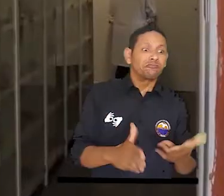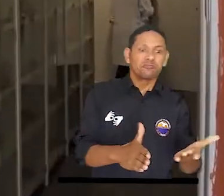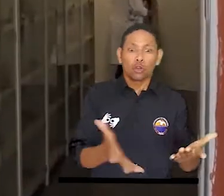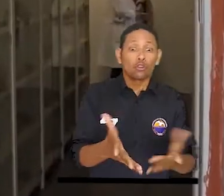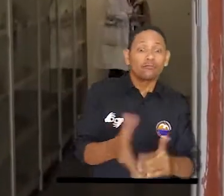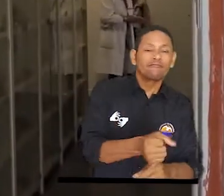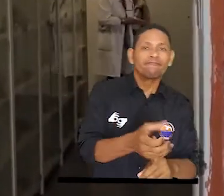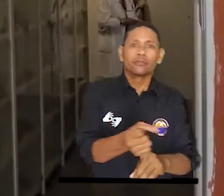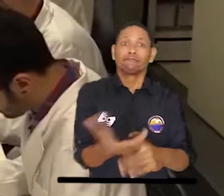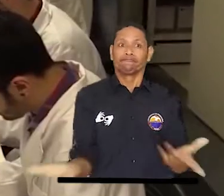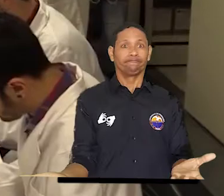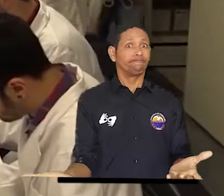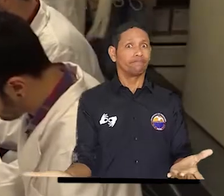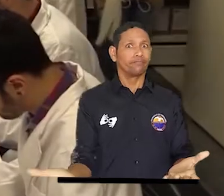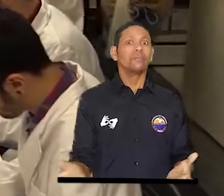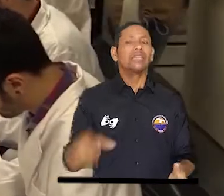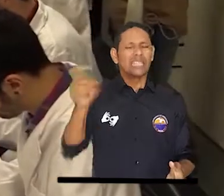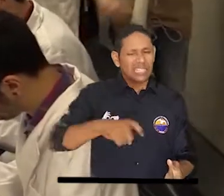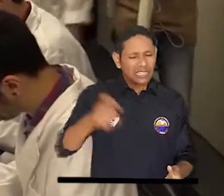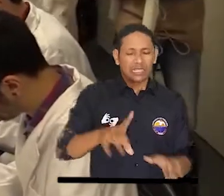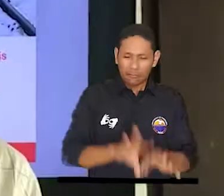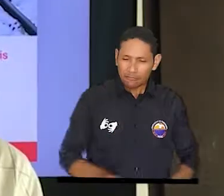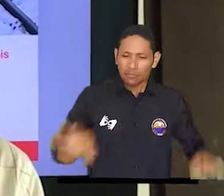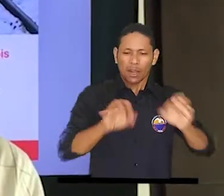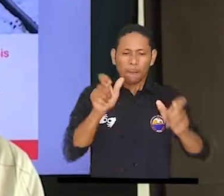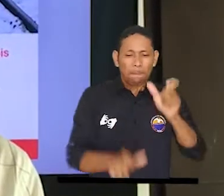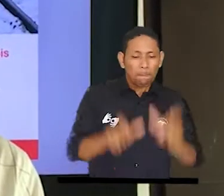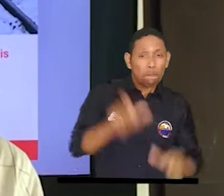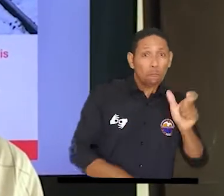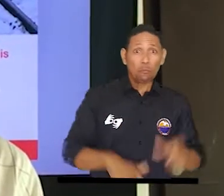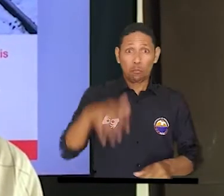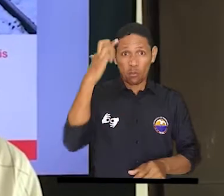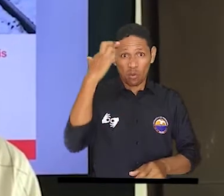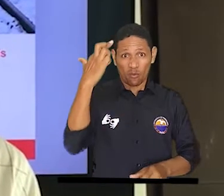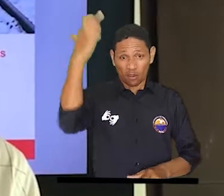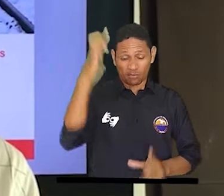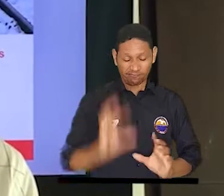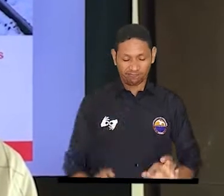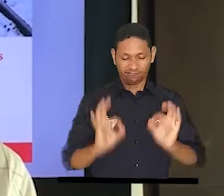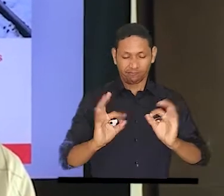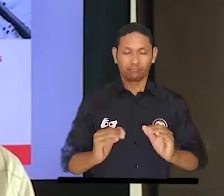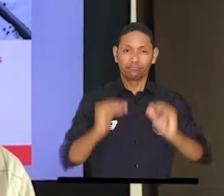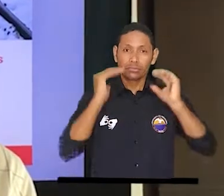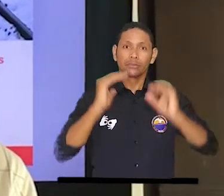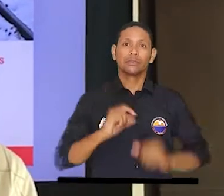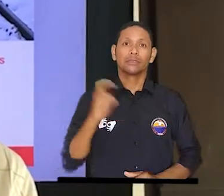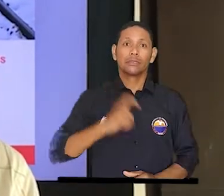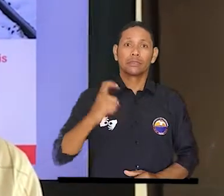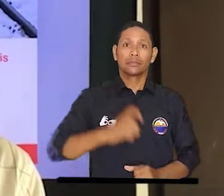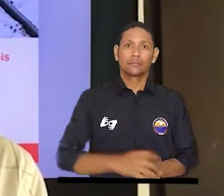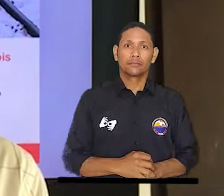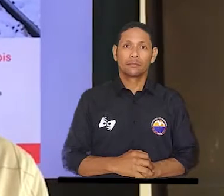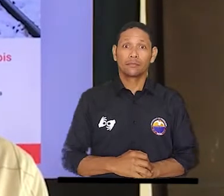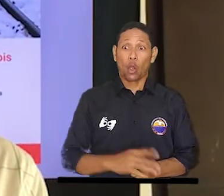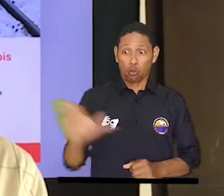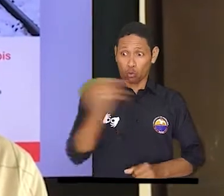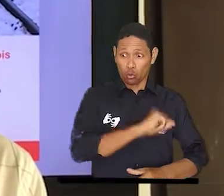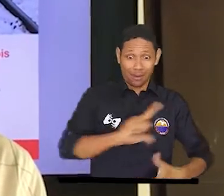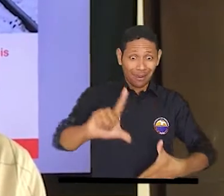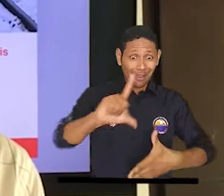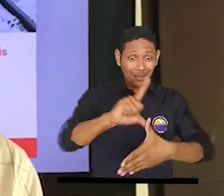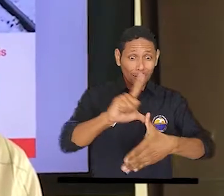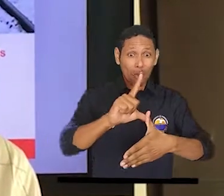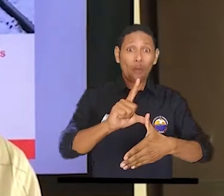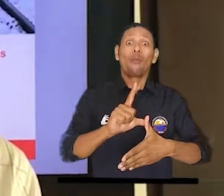esto necesita de profesionales que estén altamente capacitados para dar respuesta a esta problemática. Cabe decir que somos únicos